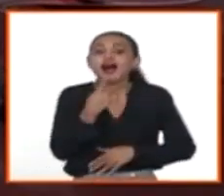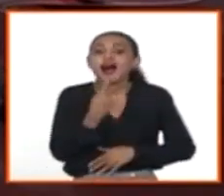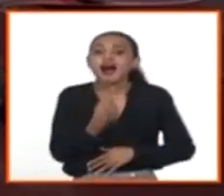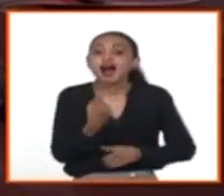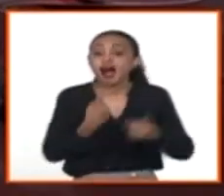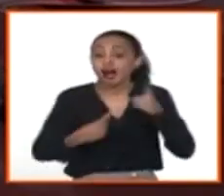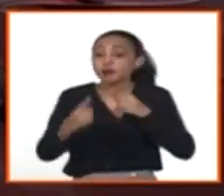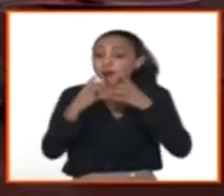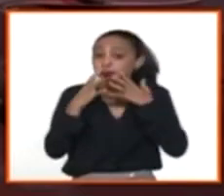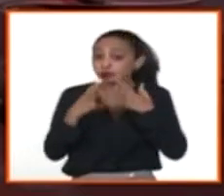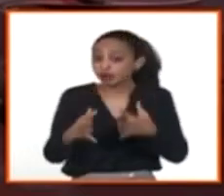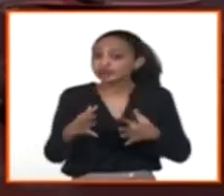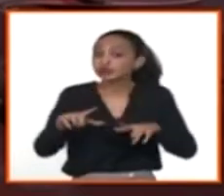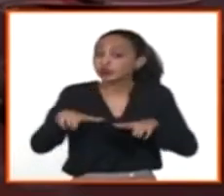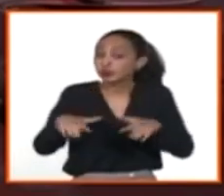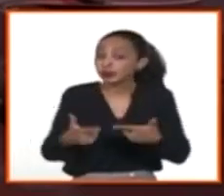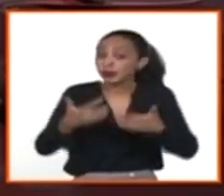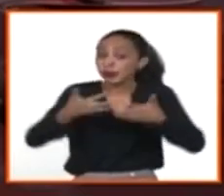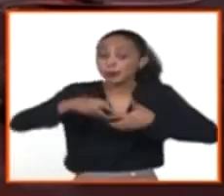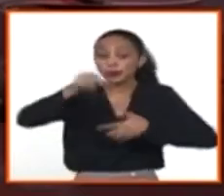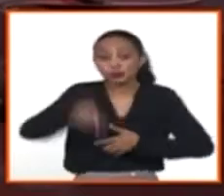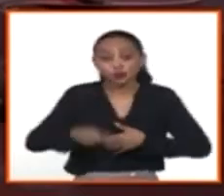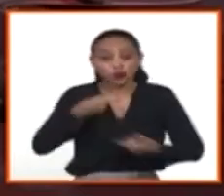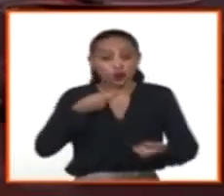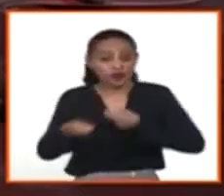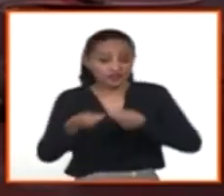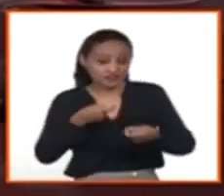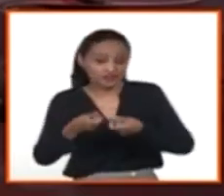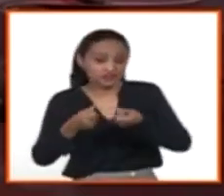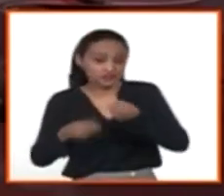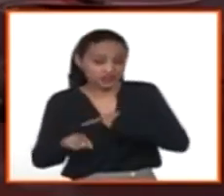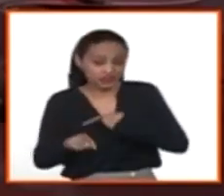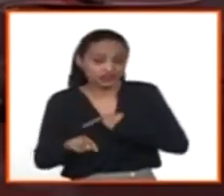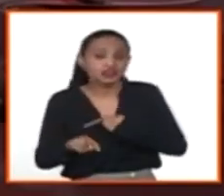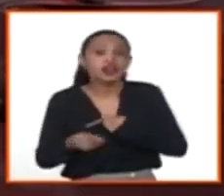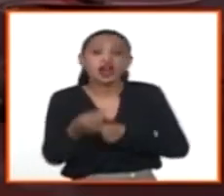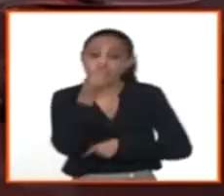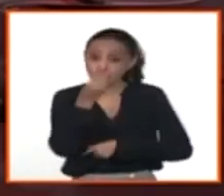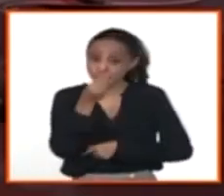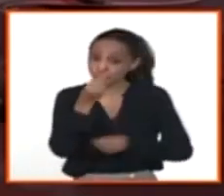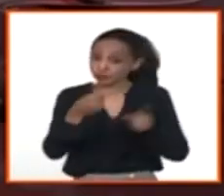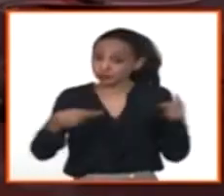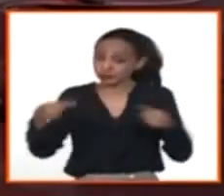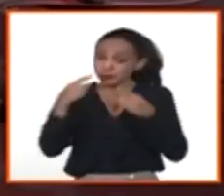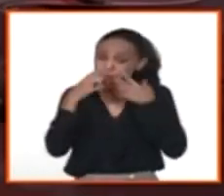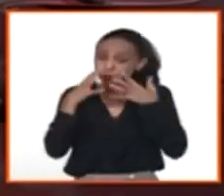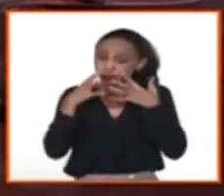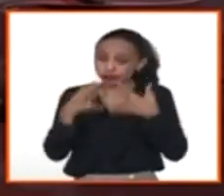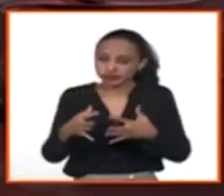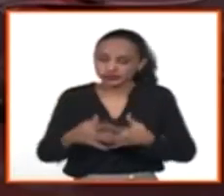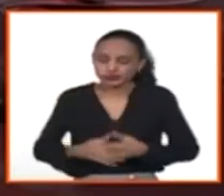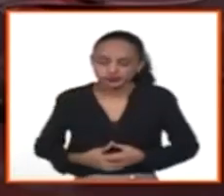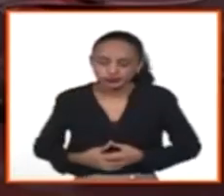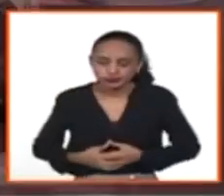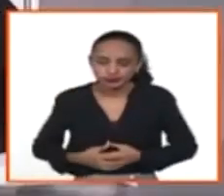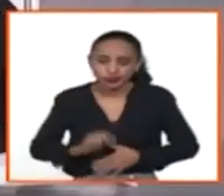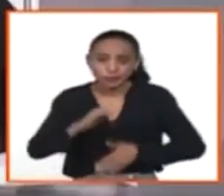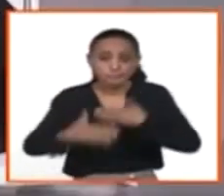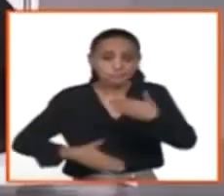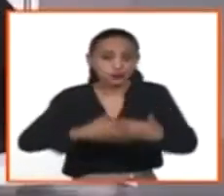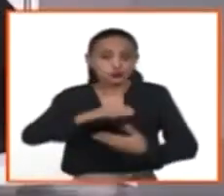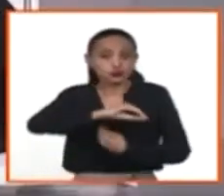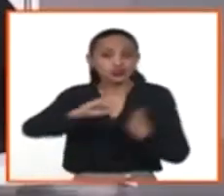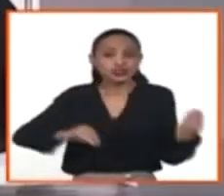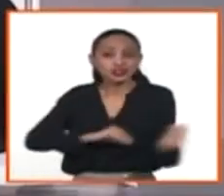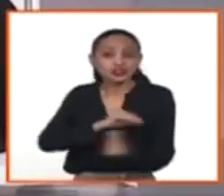los productores y para los comercializadores de alimentos en particular. Efectivamente, tiene obligaciones en los procesos de transformación y